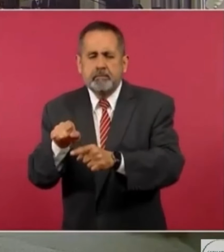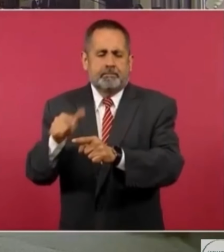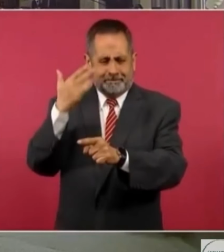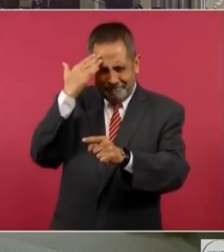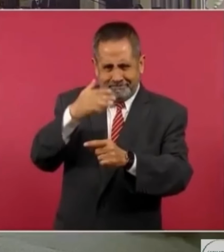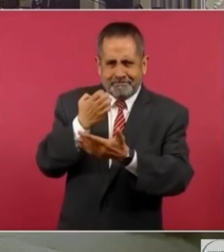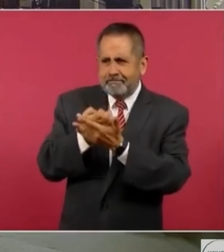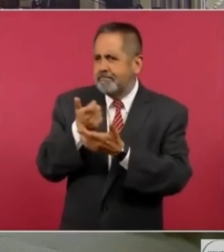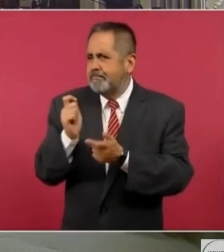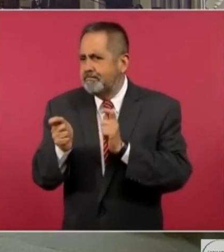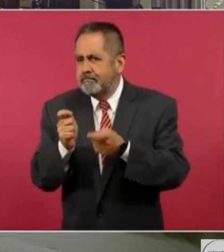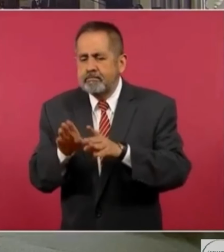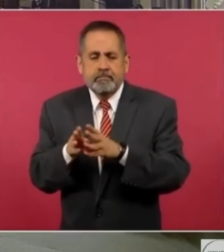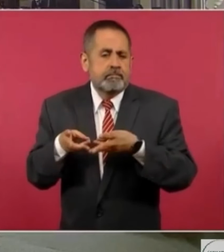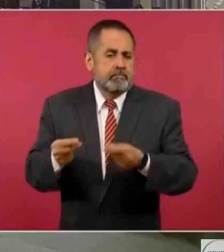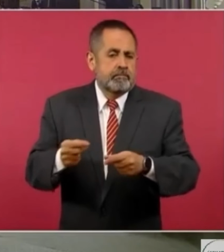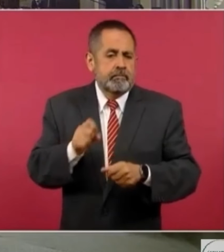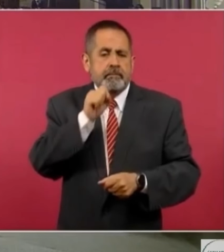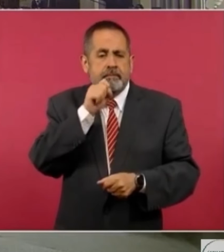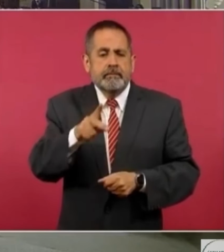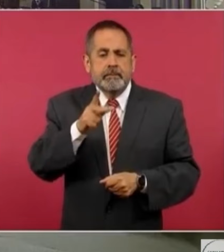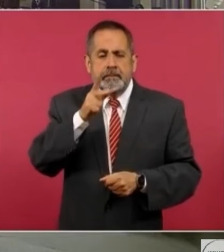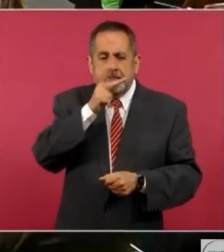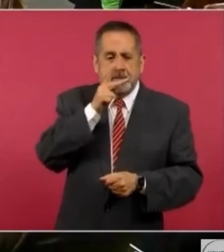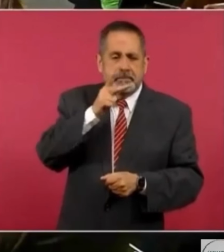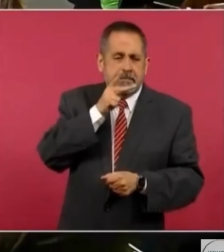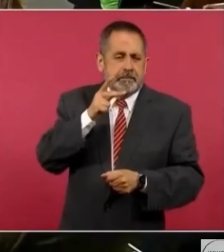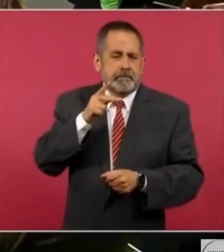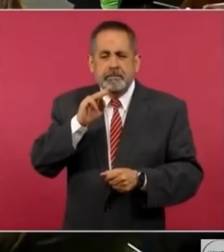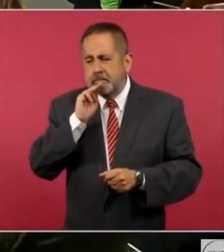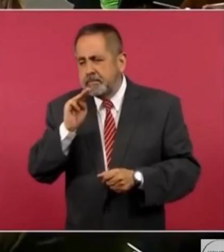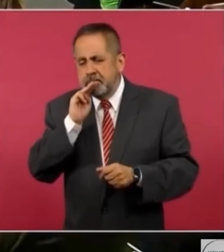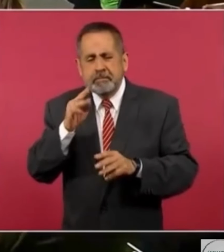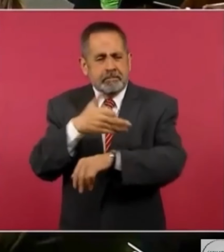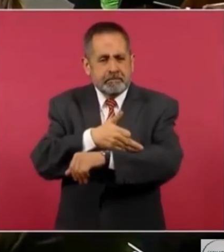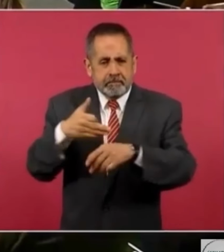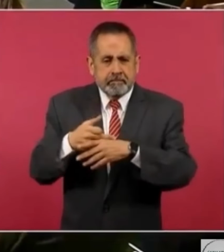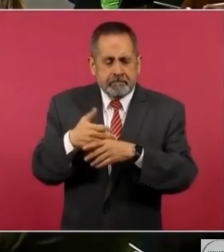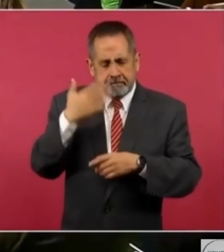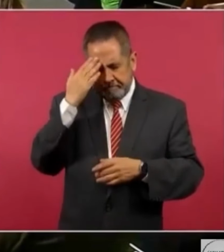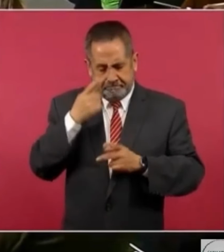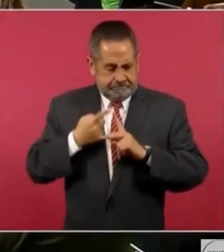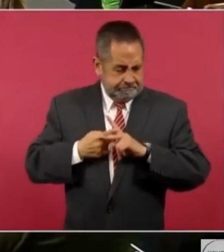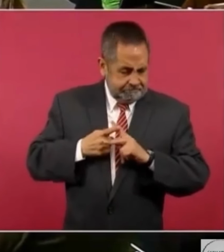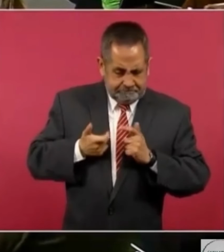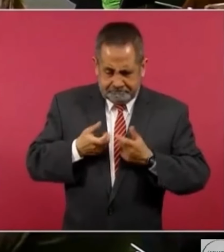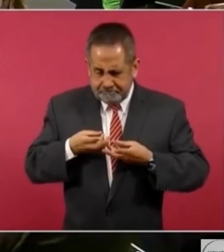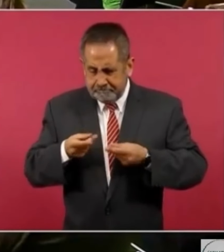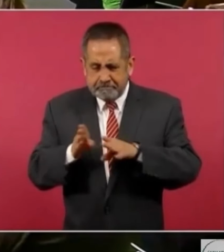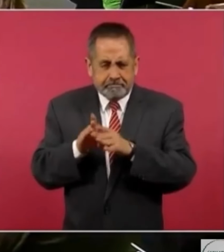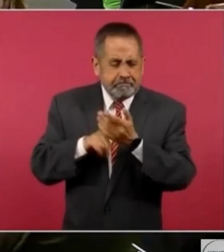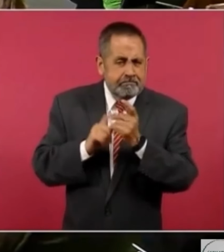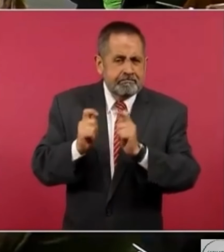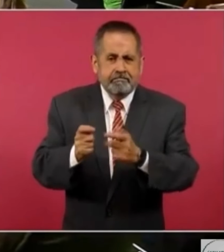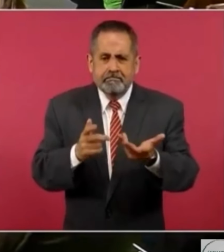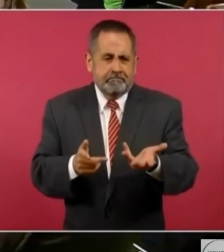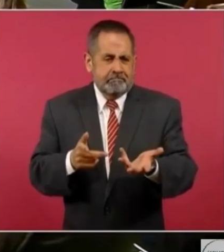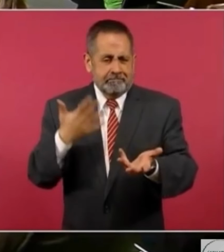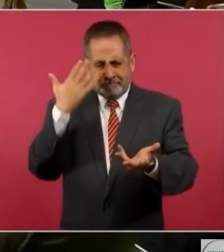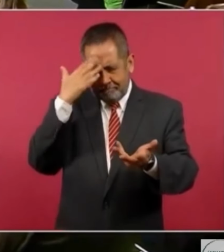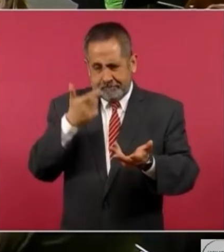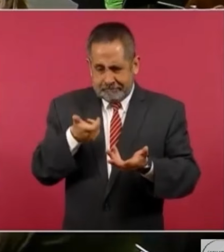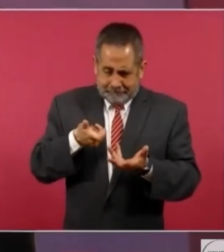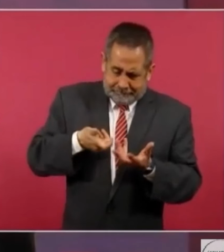un papá, jefe de familia, una mamá, se hacen milagros